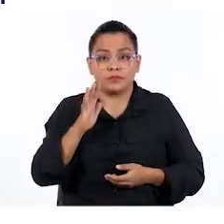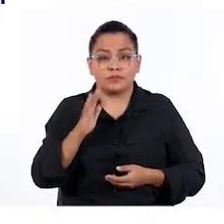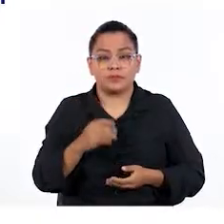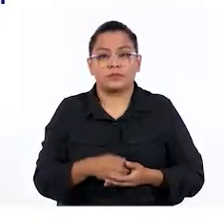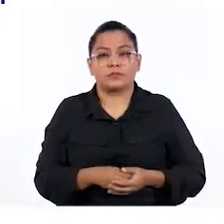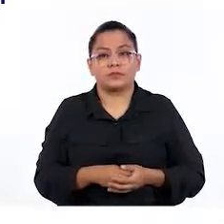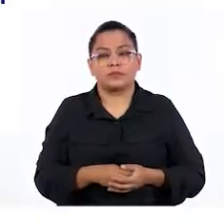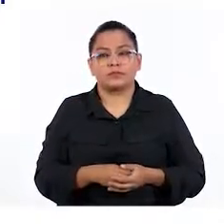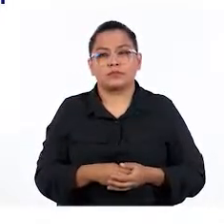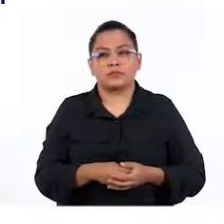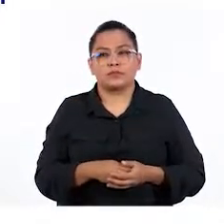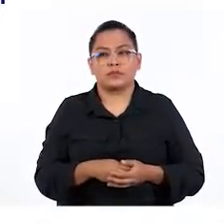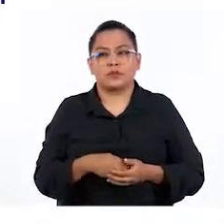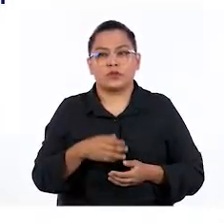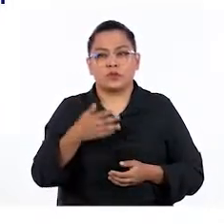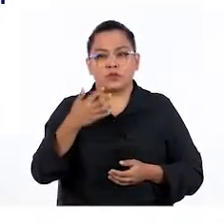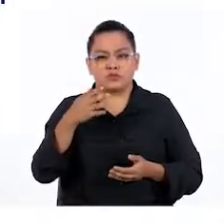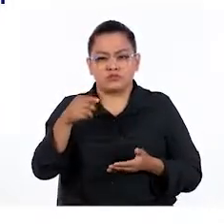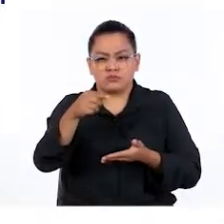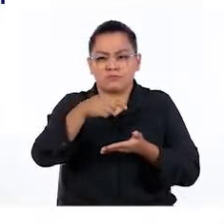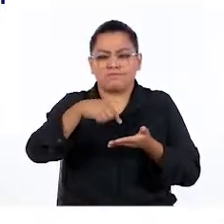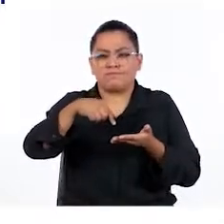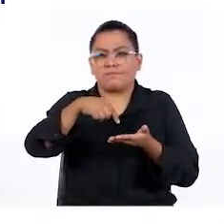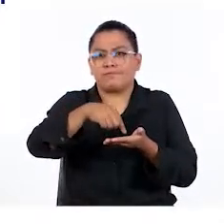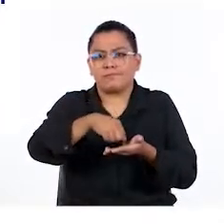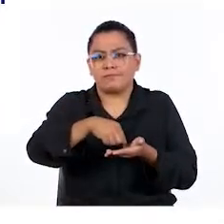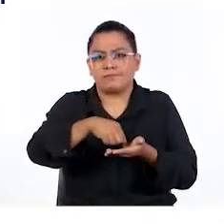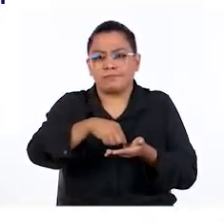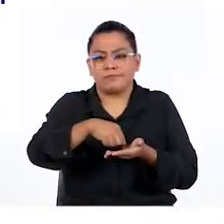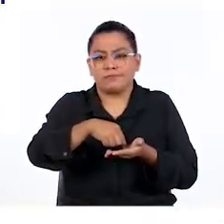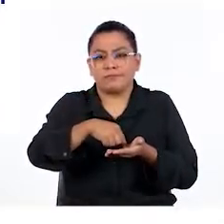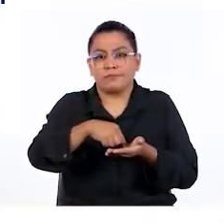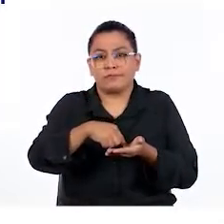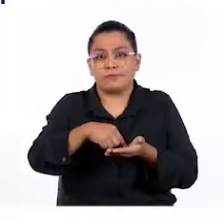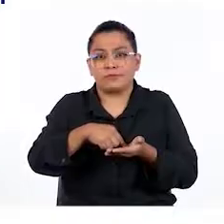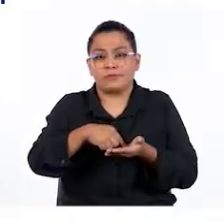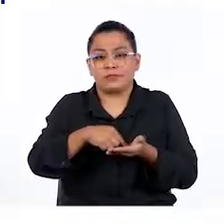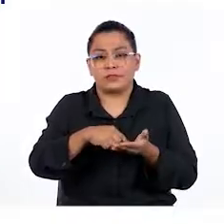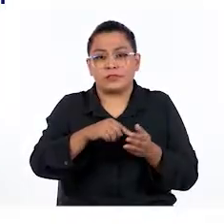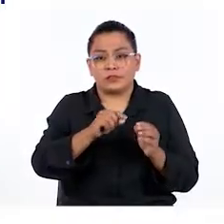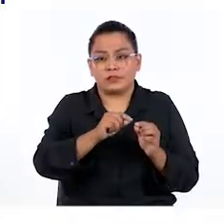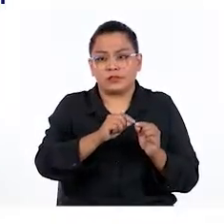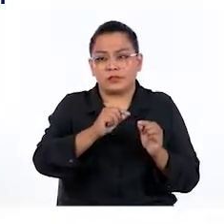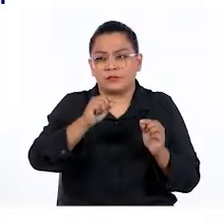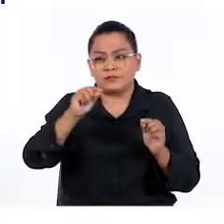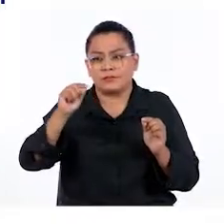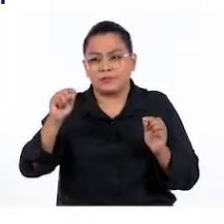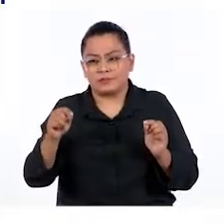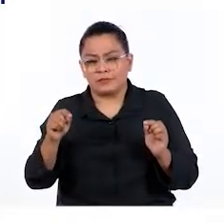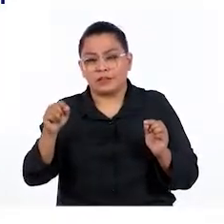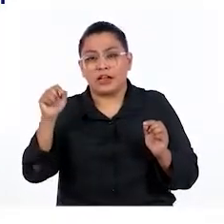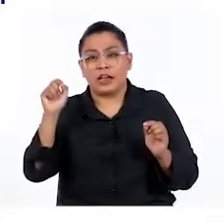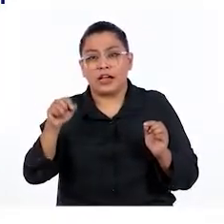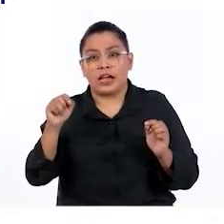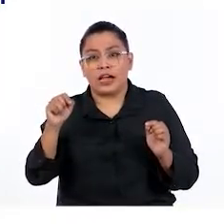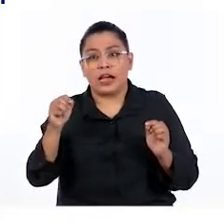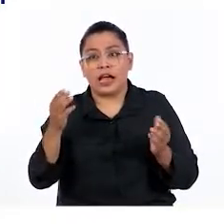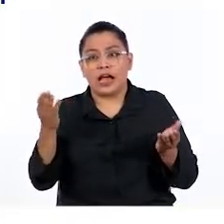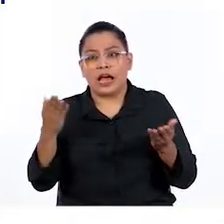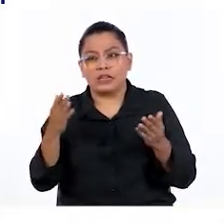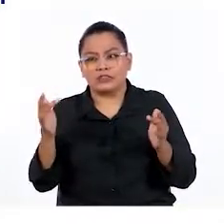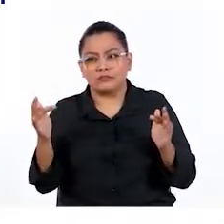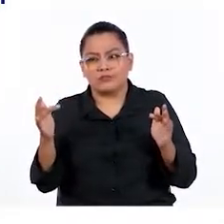membrana se encuentra en mayor concentración que en el otro lado de la membrana, genera